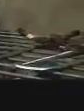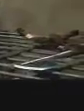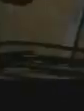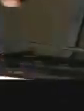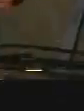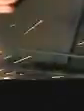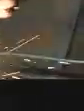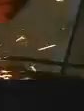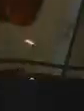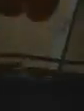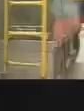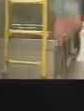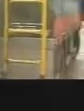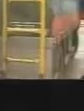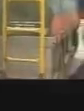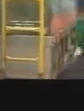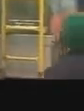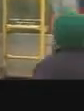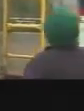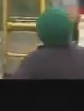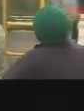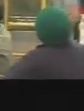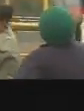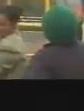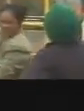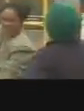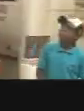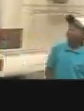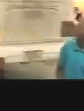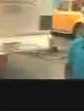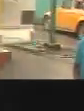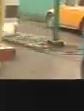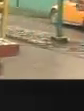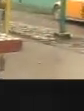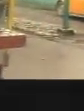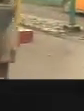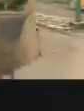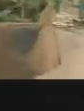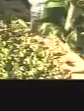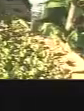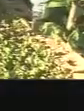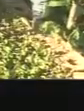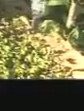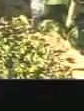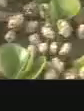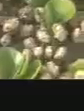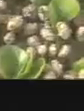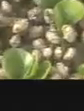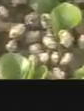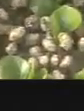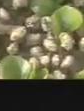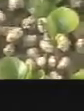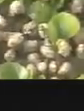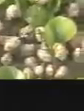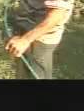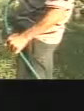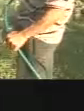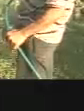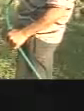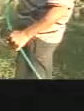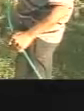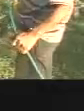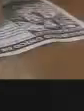poder real reside en el pueblo, que es originario y constituyente de la nueva realidad que se construye. Es